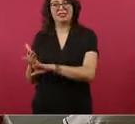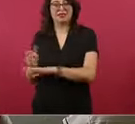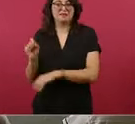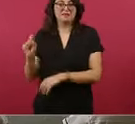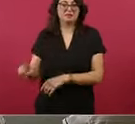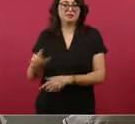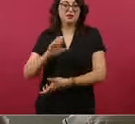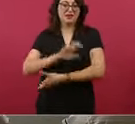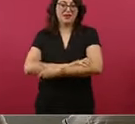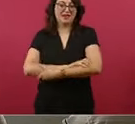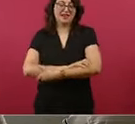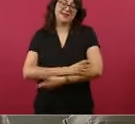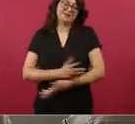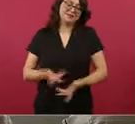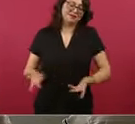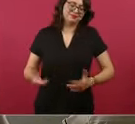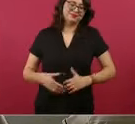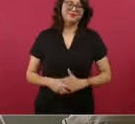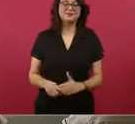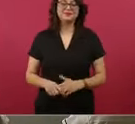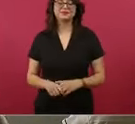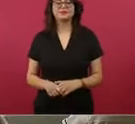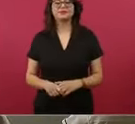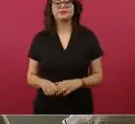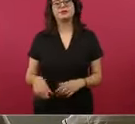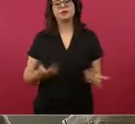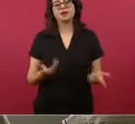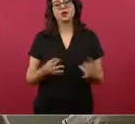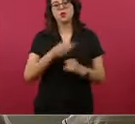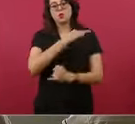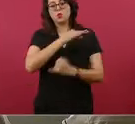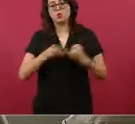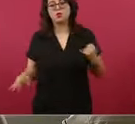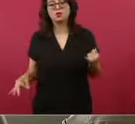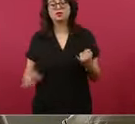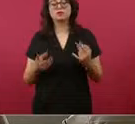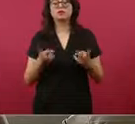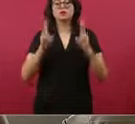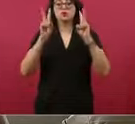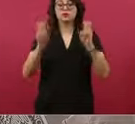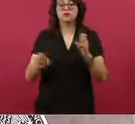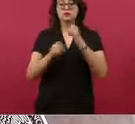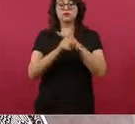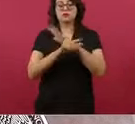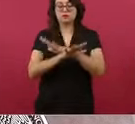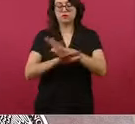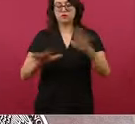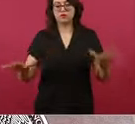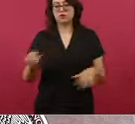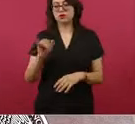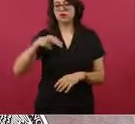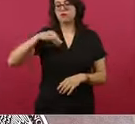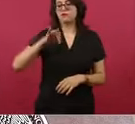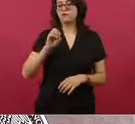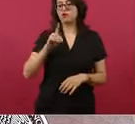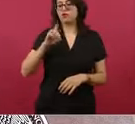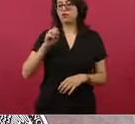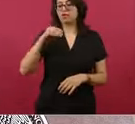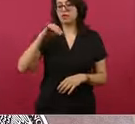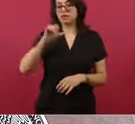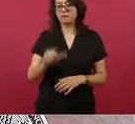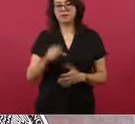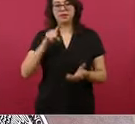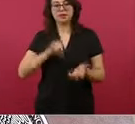último, la colaboración de Infodemia sobre la defensa. Esto es muy lamentable, a ultranza, que hacen los medios al